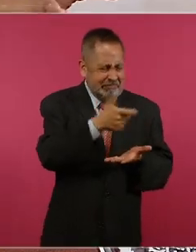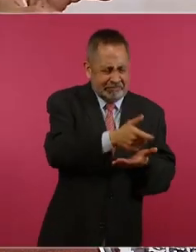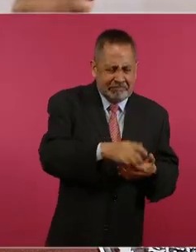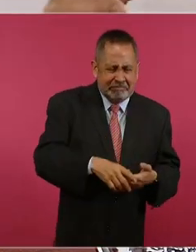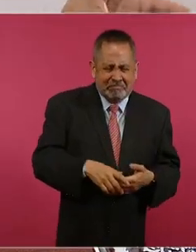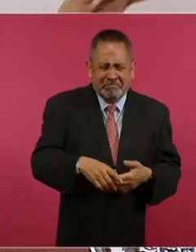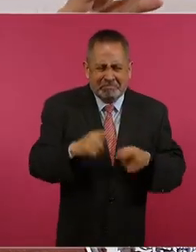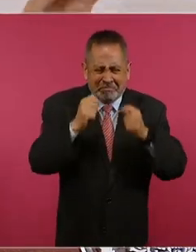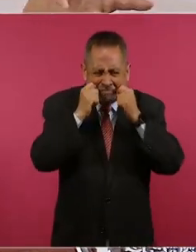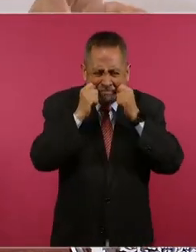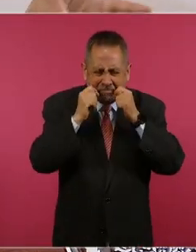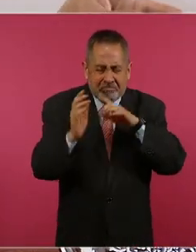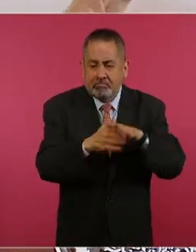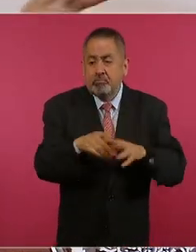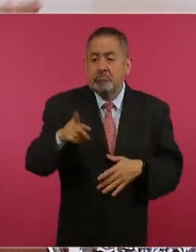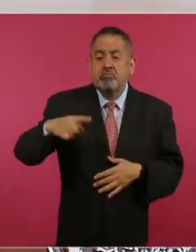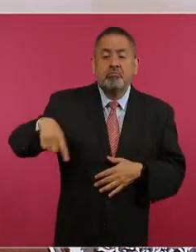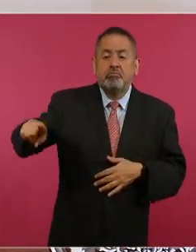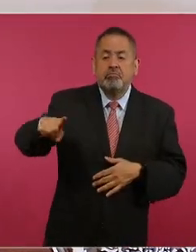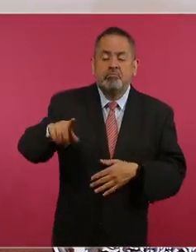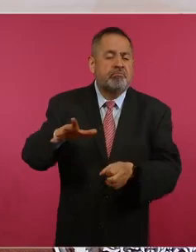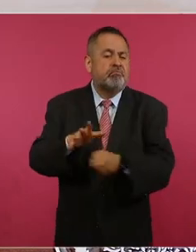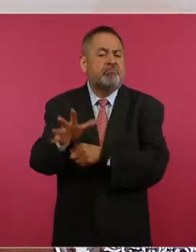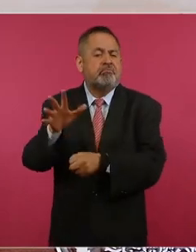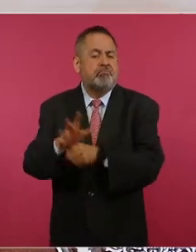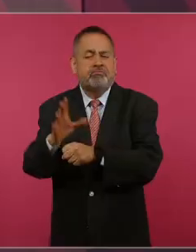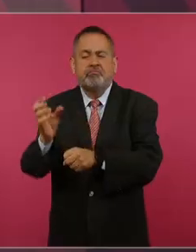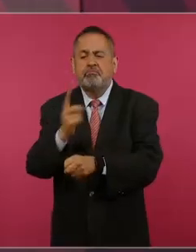esa ventana